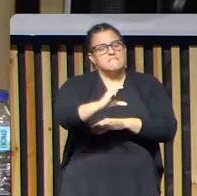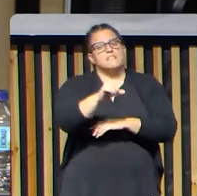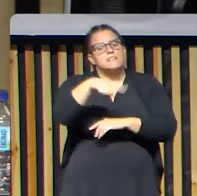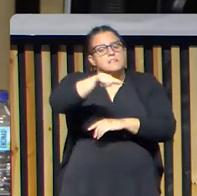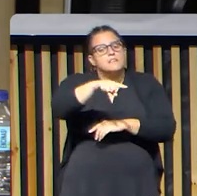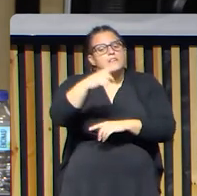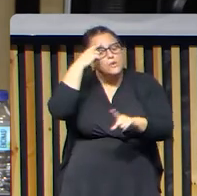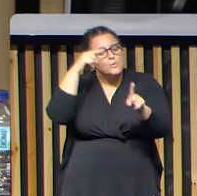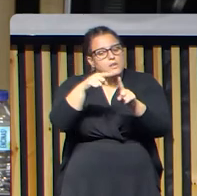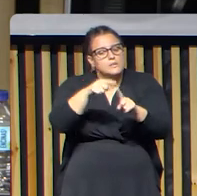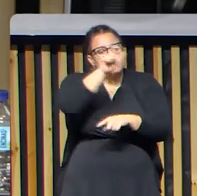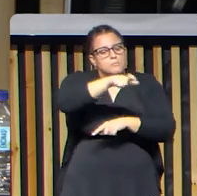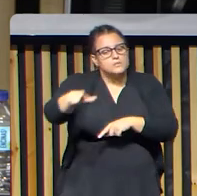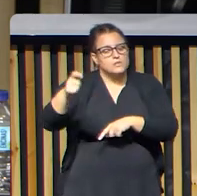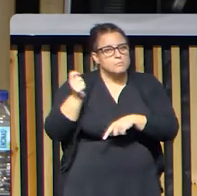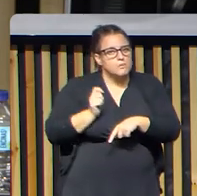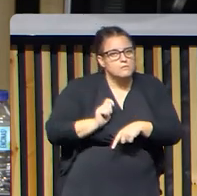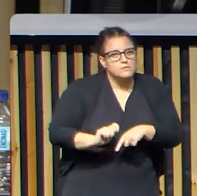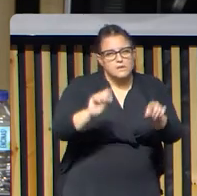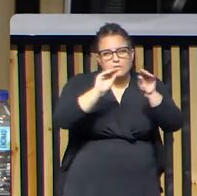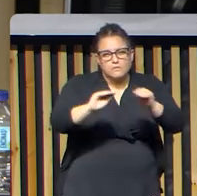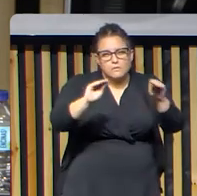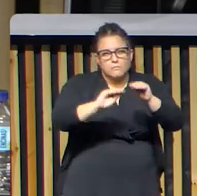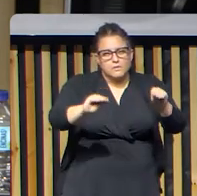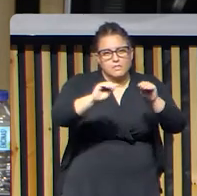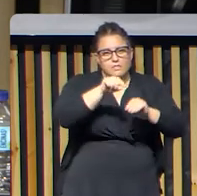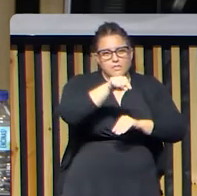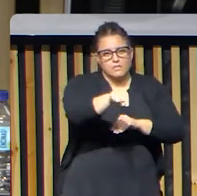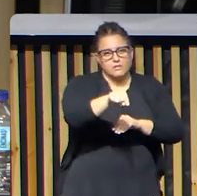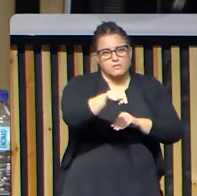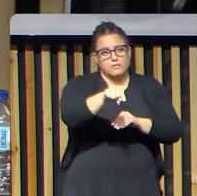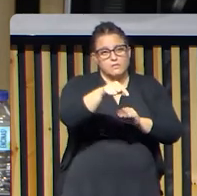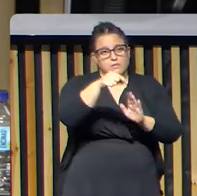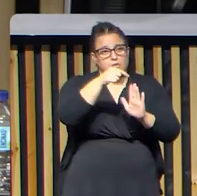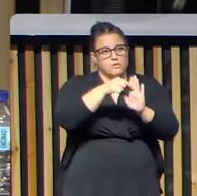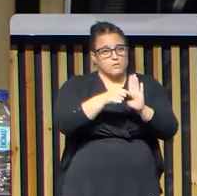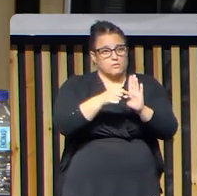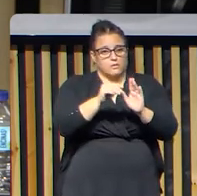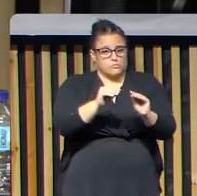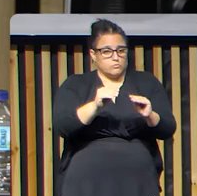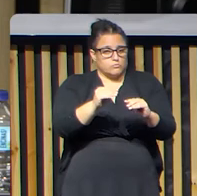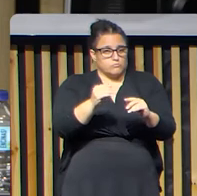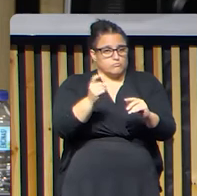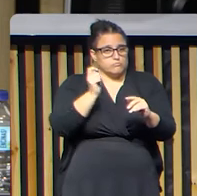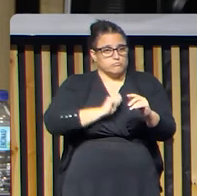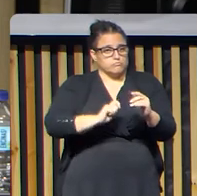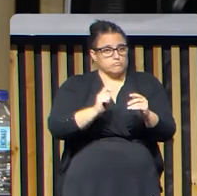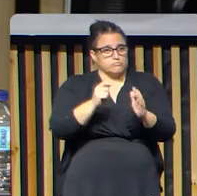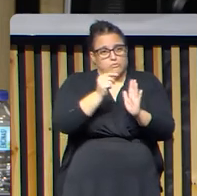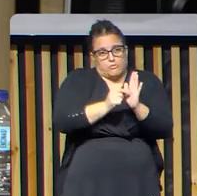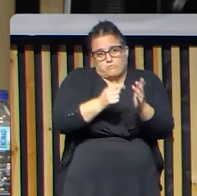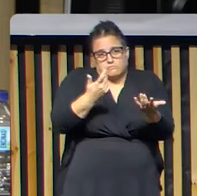la formación de profesionales que con las mejores notas de corte entran en una facultad